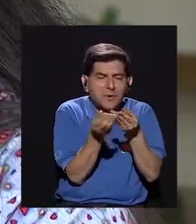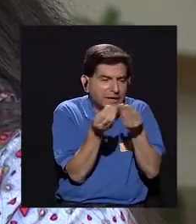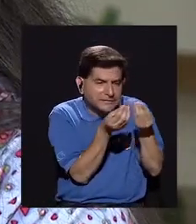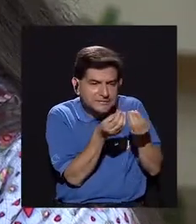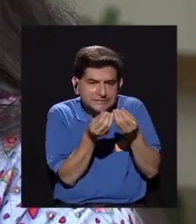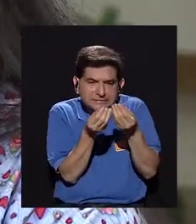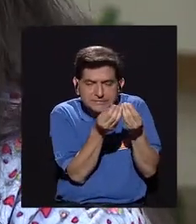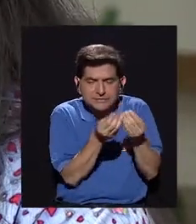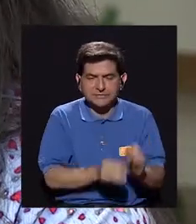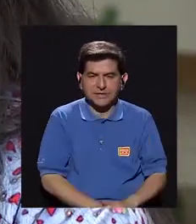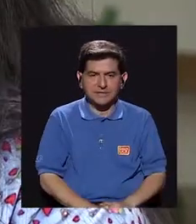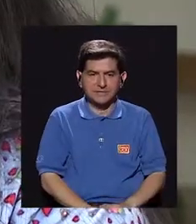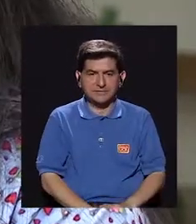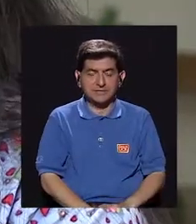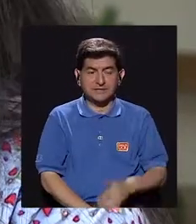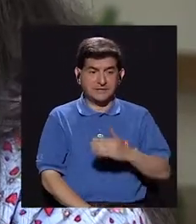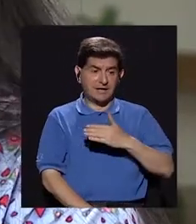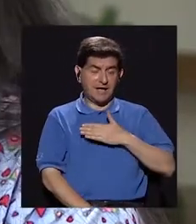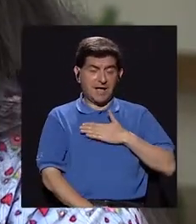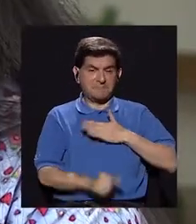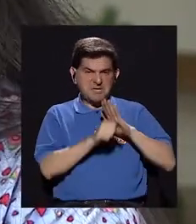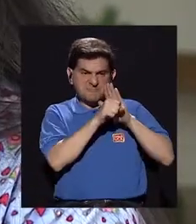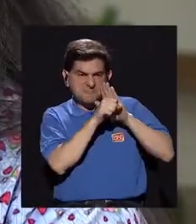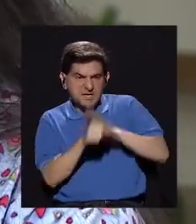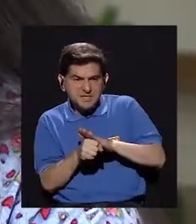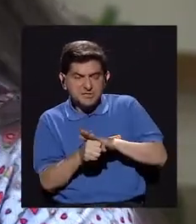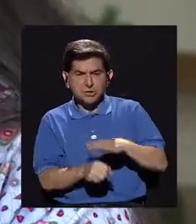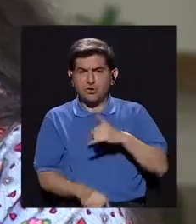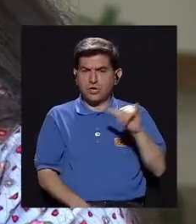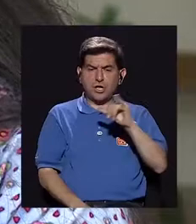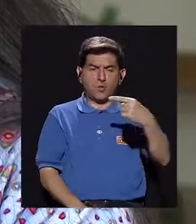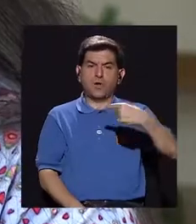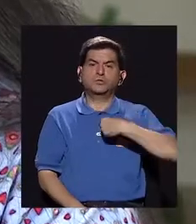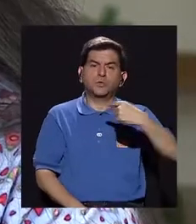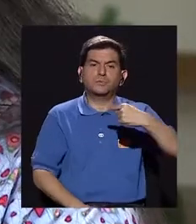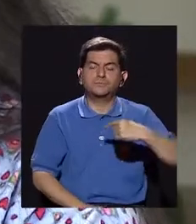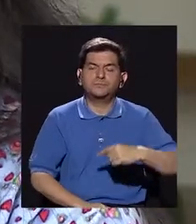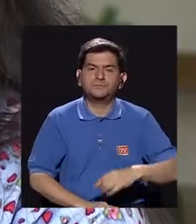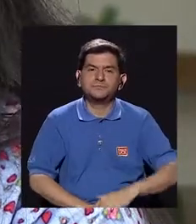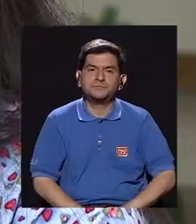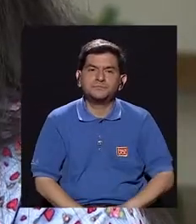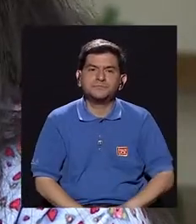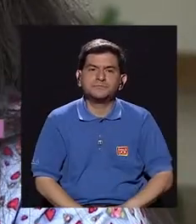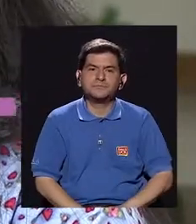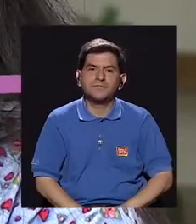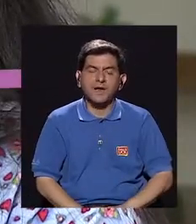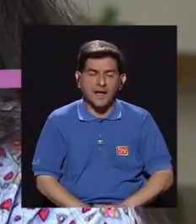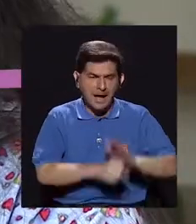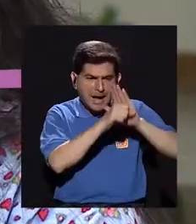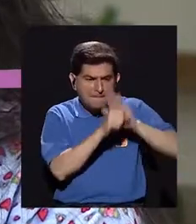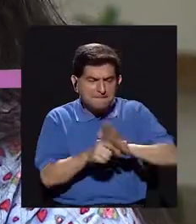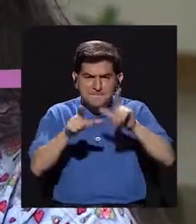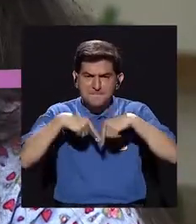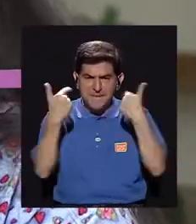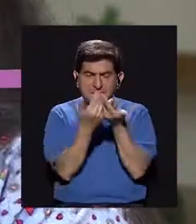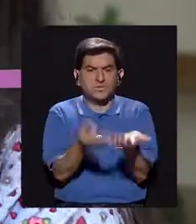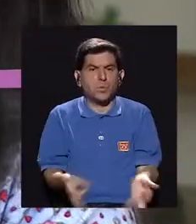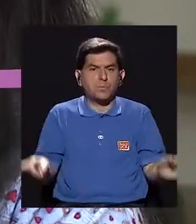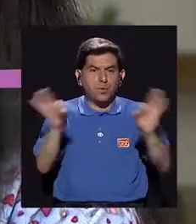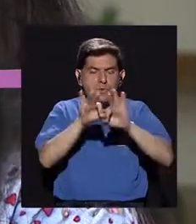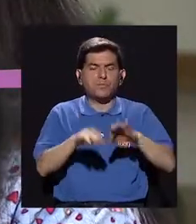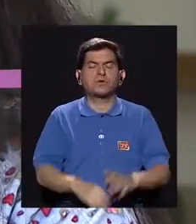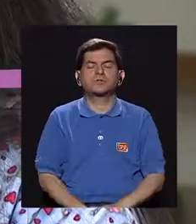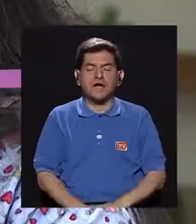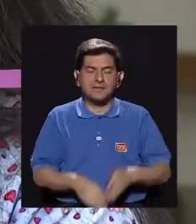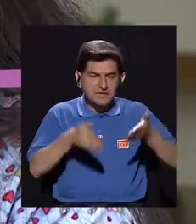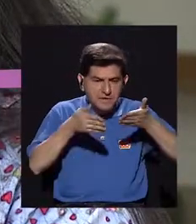con sustancias, de una u otra forma me van a presionar para que yo también pruebe, ¿verdad? Entonces la presión de grupo, por eso es